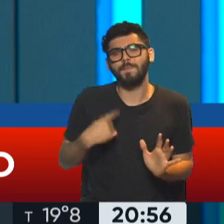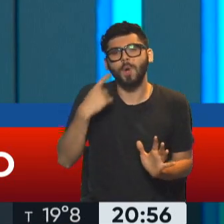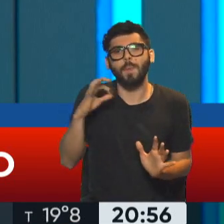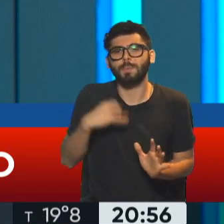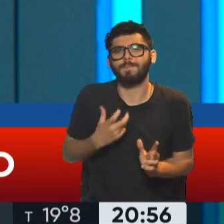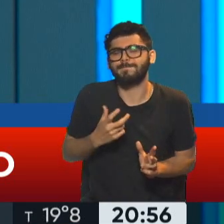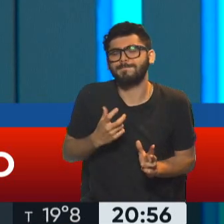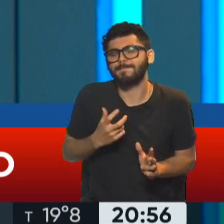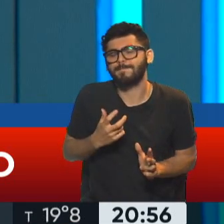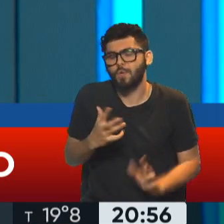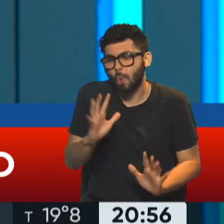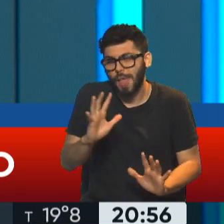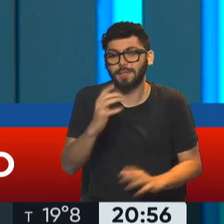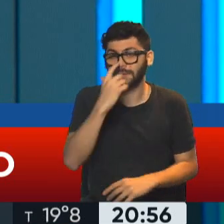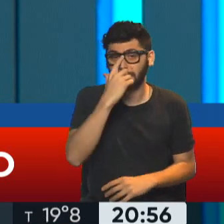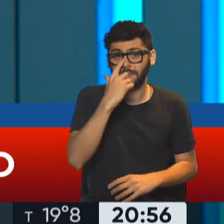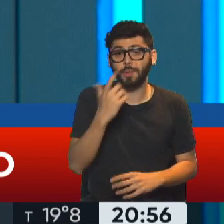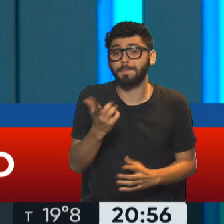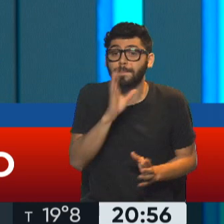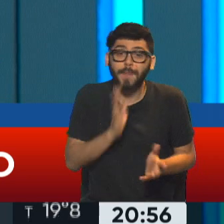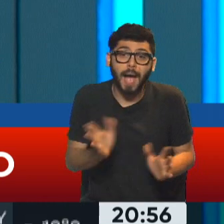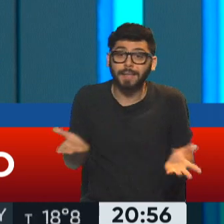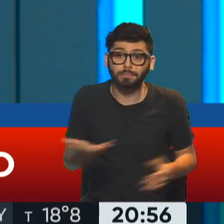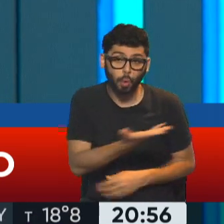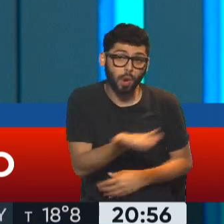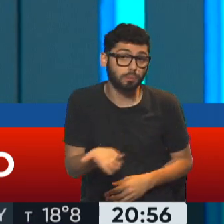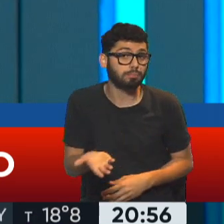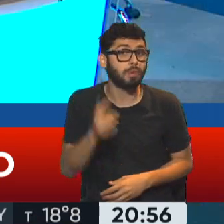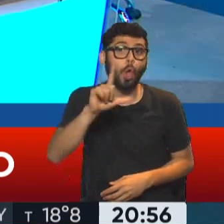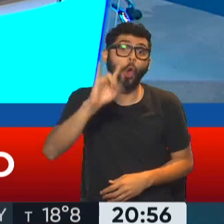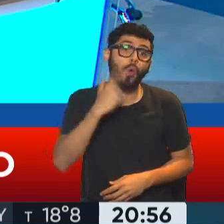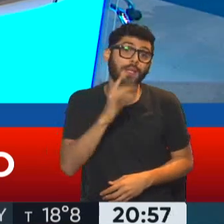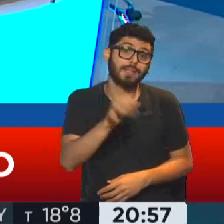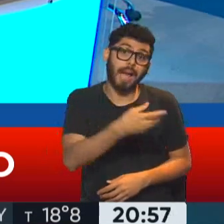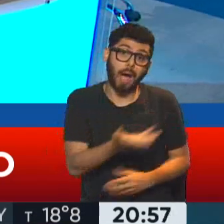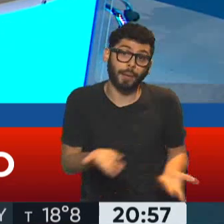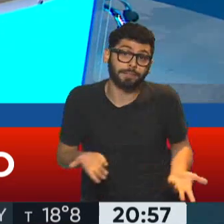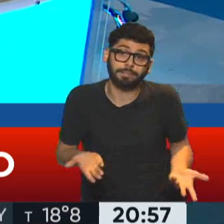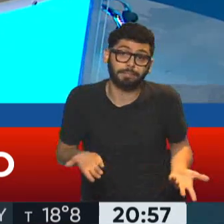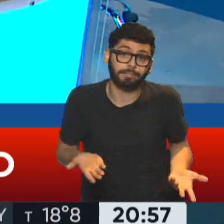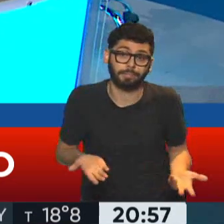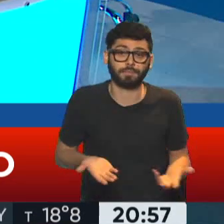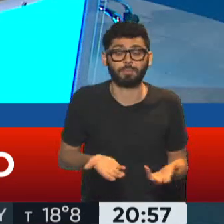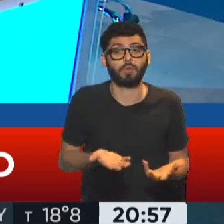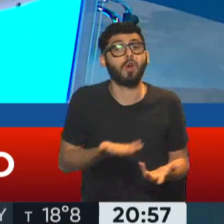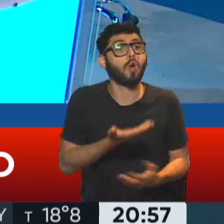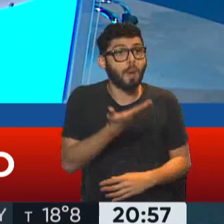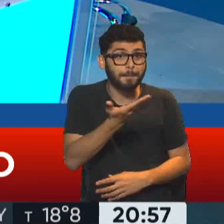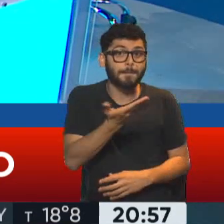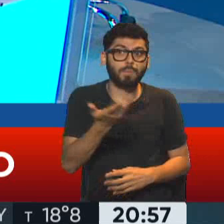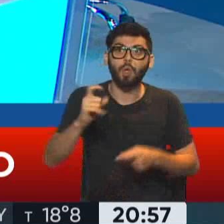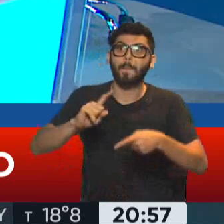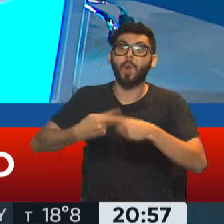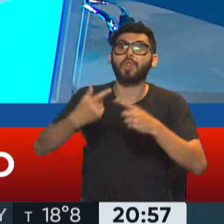momento. Pero es así, bueno, Luis conoce las campañas políticas. Pero eso es el descrédito de la